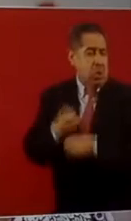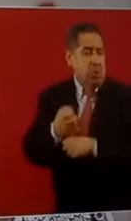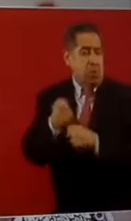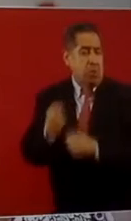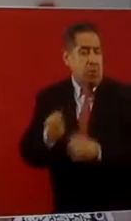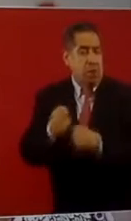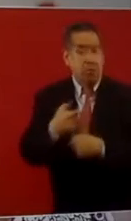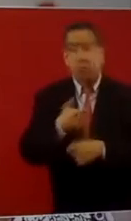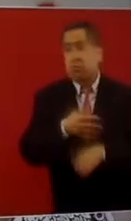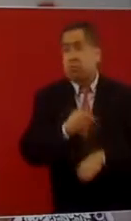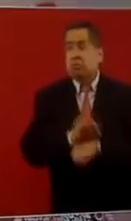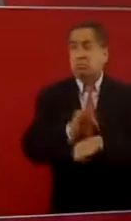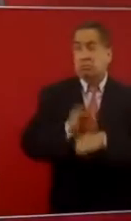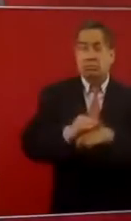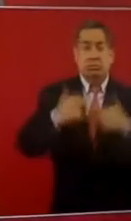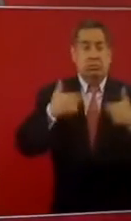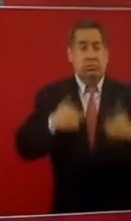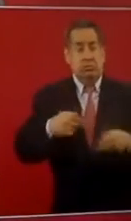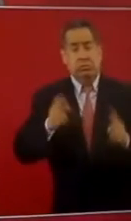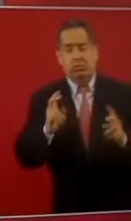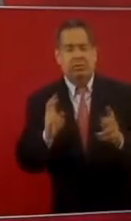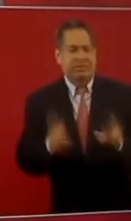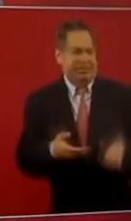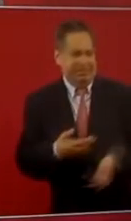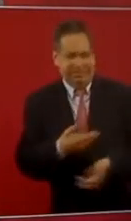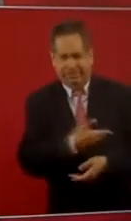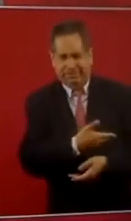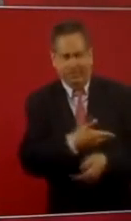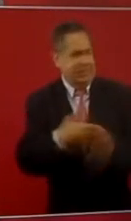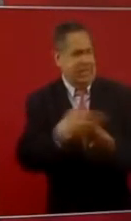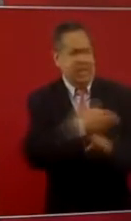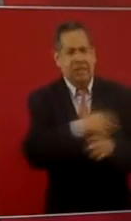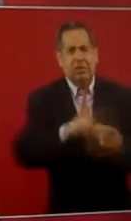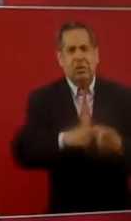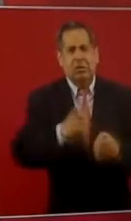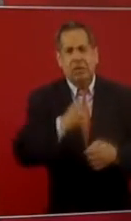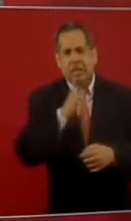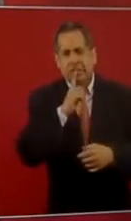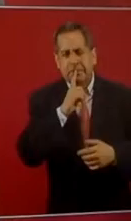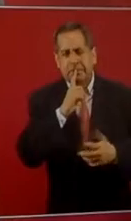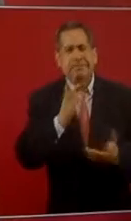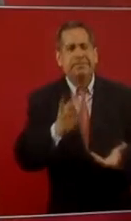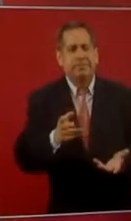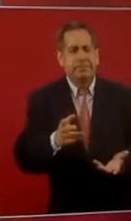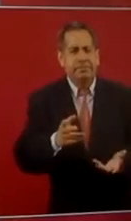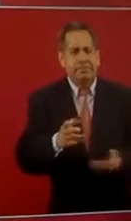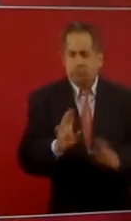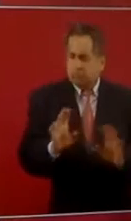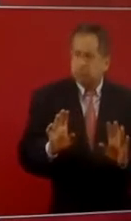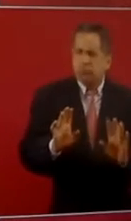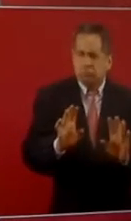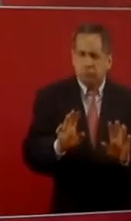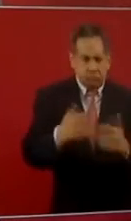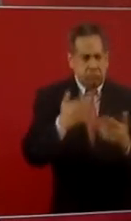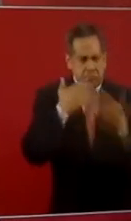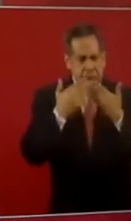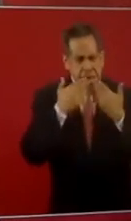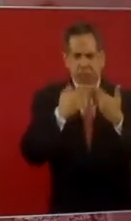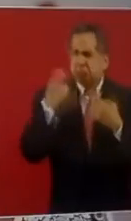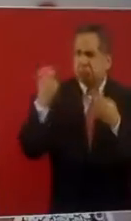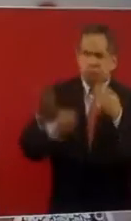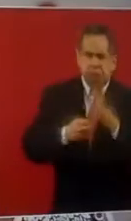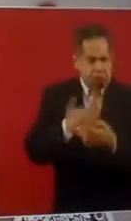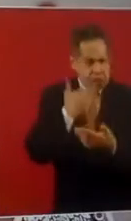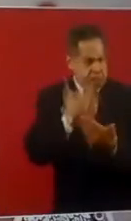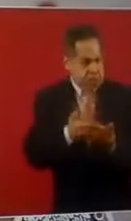en 2017 titulado Todos somos autodefensas, el despertar de un pueblo dormido.